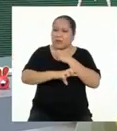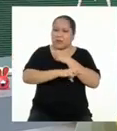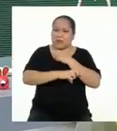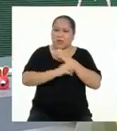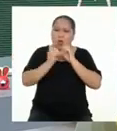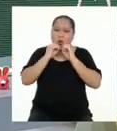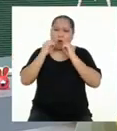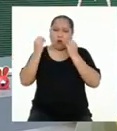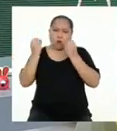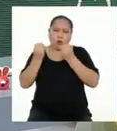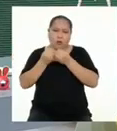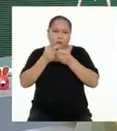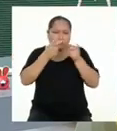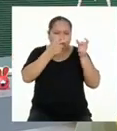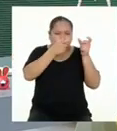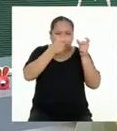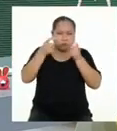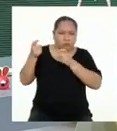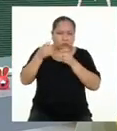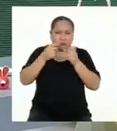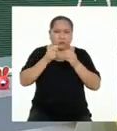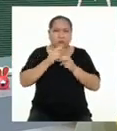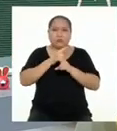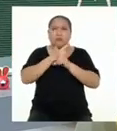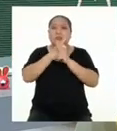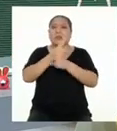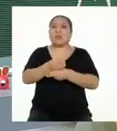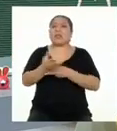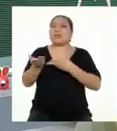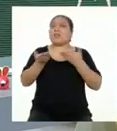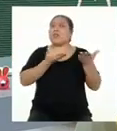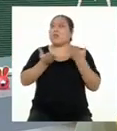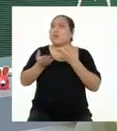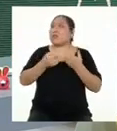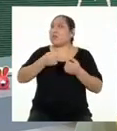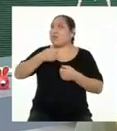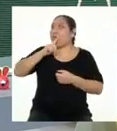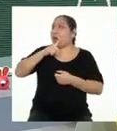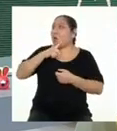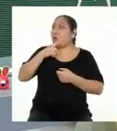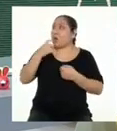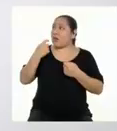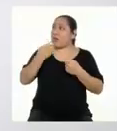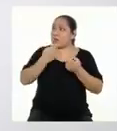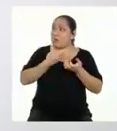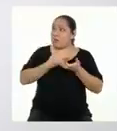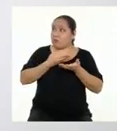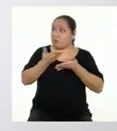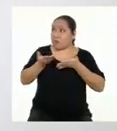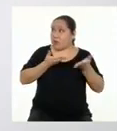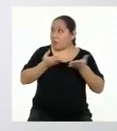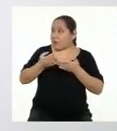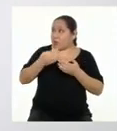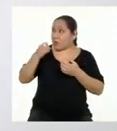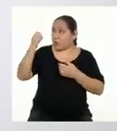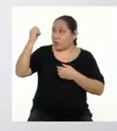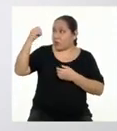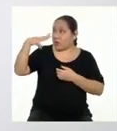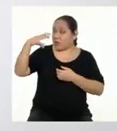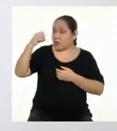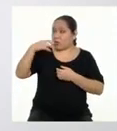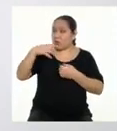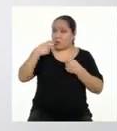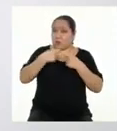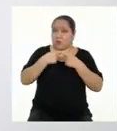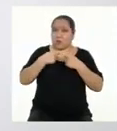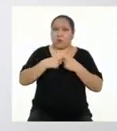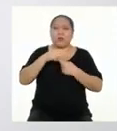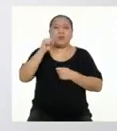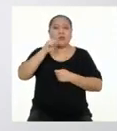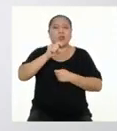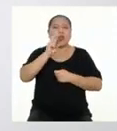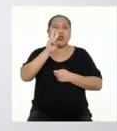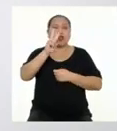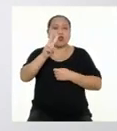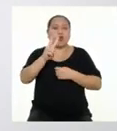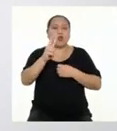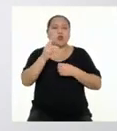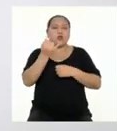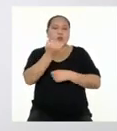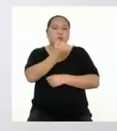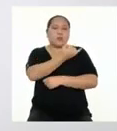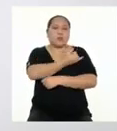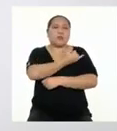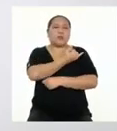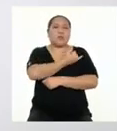encargados de supervisar la prestación de los servicios de agua y energía eléctrica, ¿no? Sí, tenemos dos instituciones que asumen esta